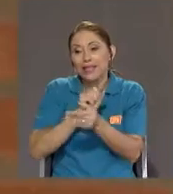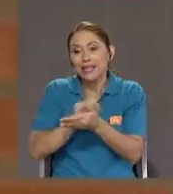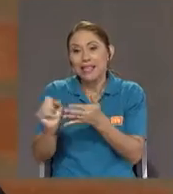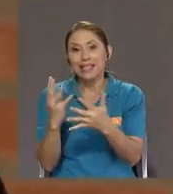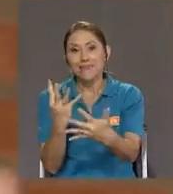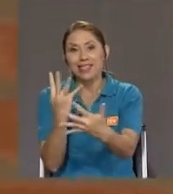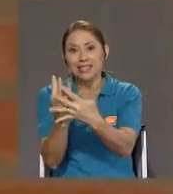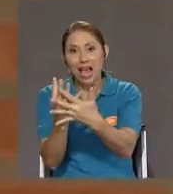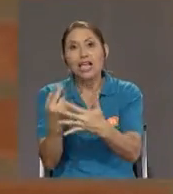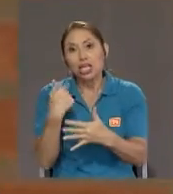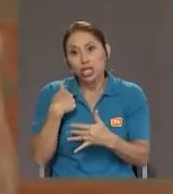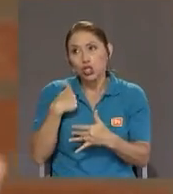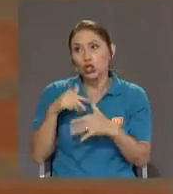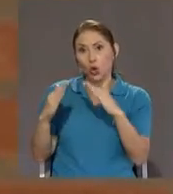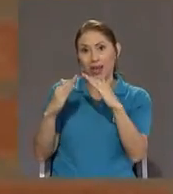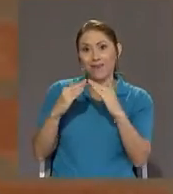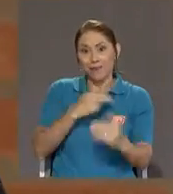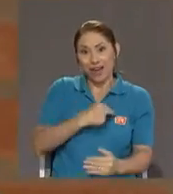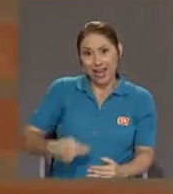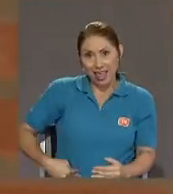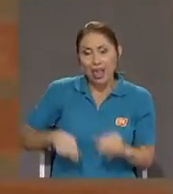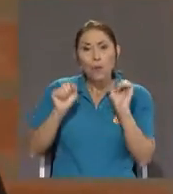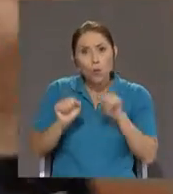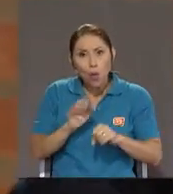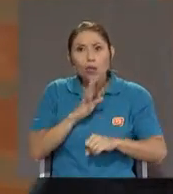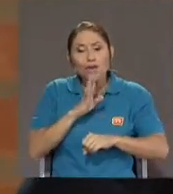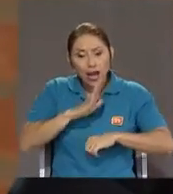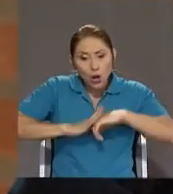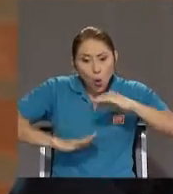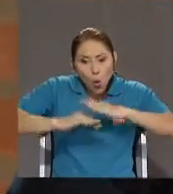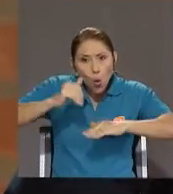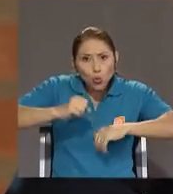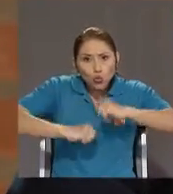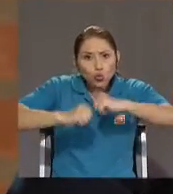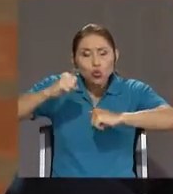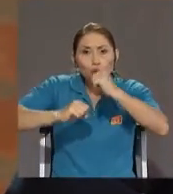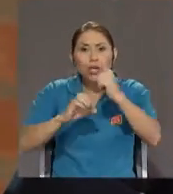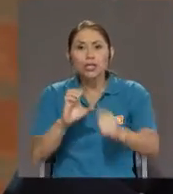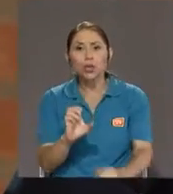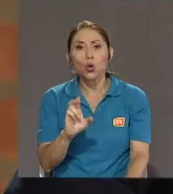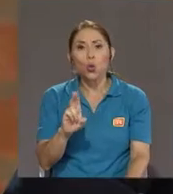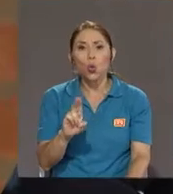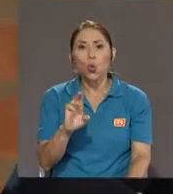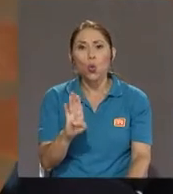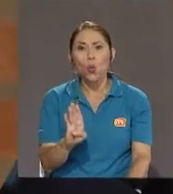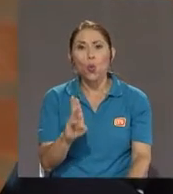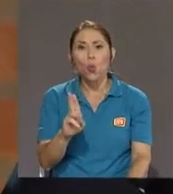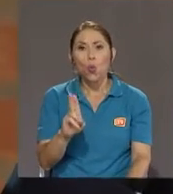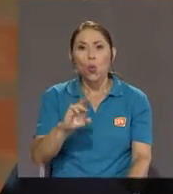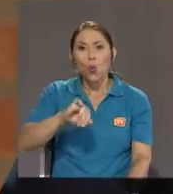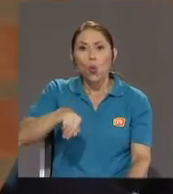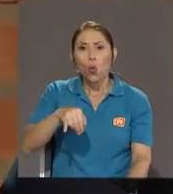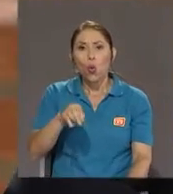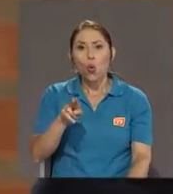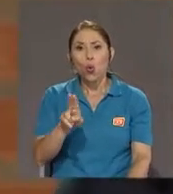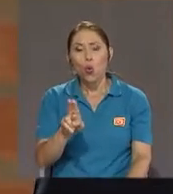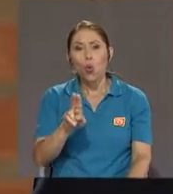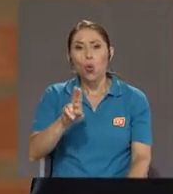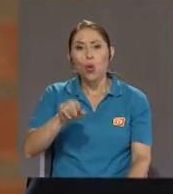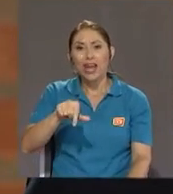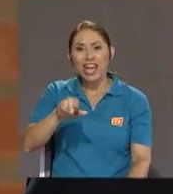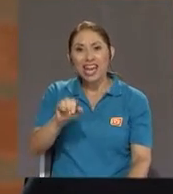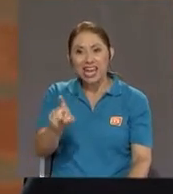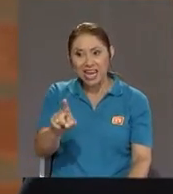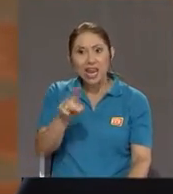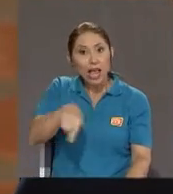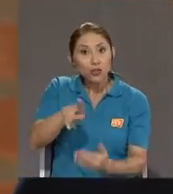de Heredia puedo hablar de Cojuquí. Y esos eran los proyectos exitosos de vivienda del Estado costarricense. Luego, por